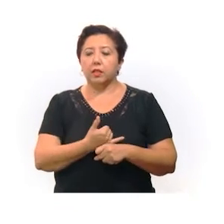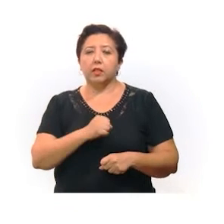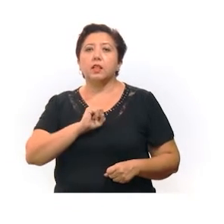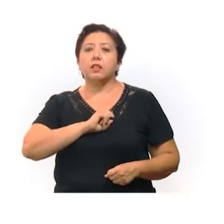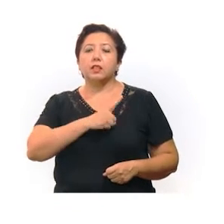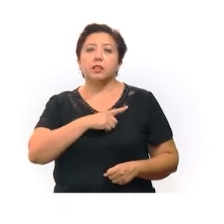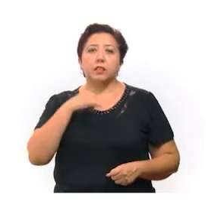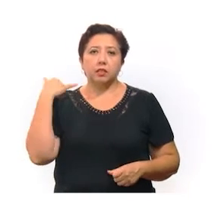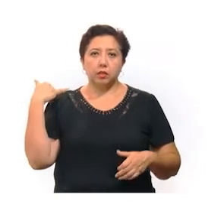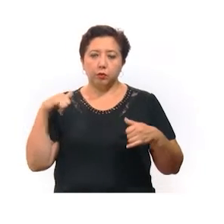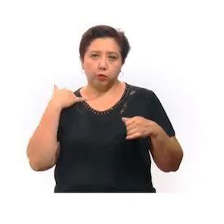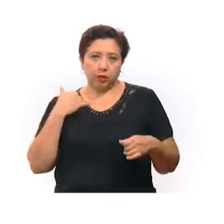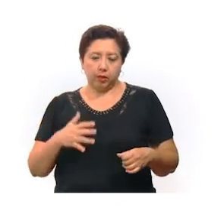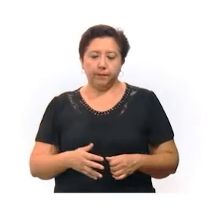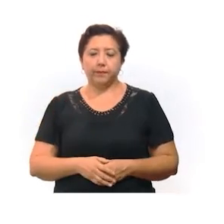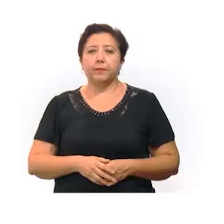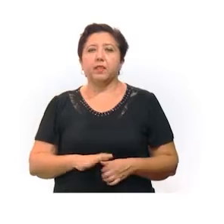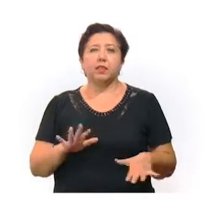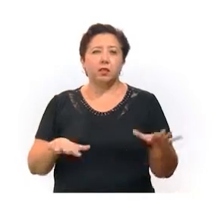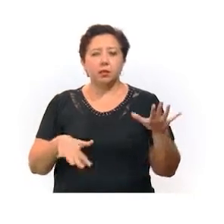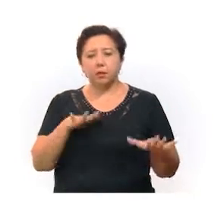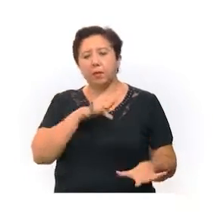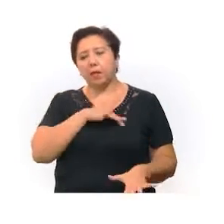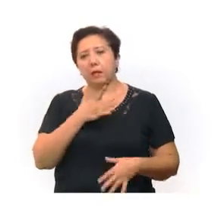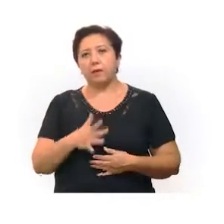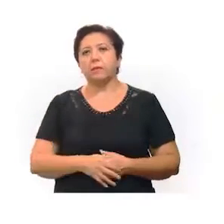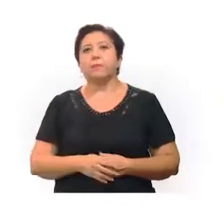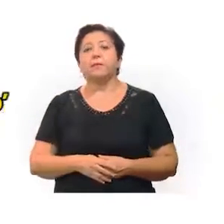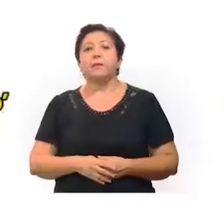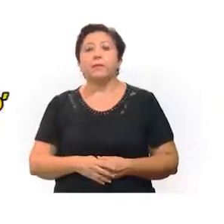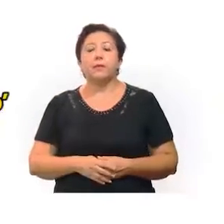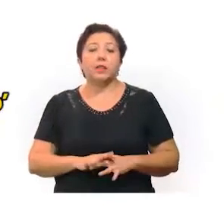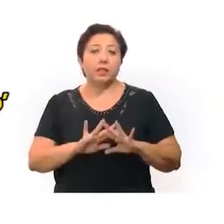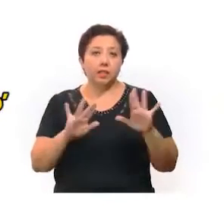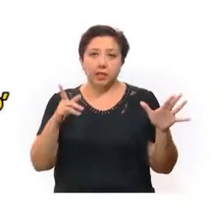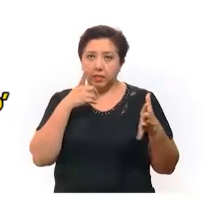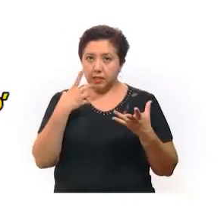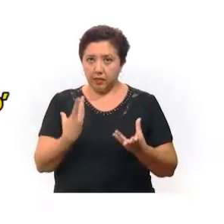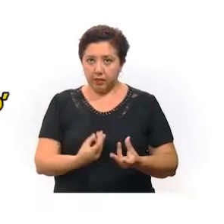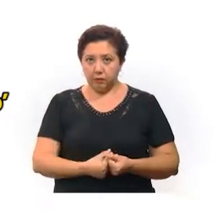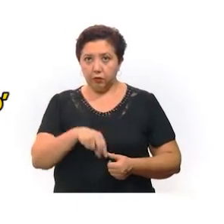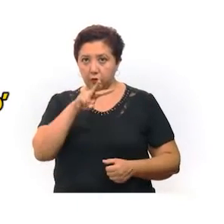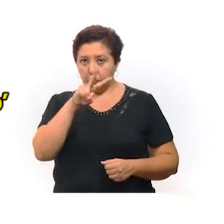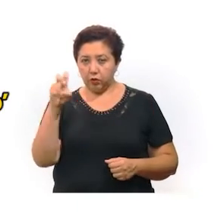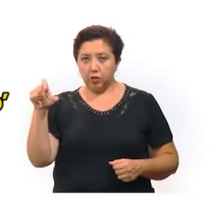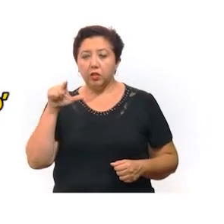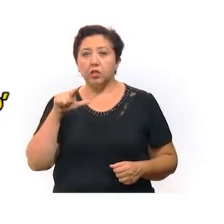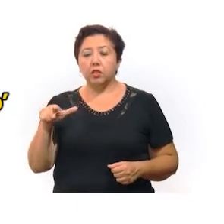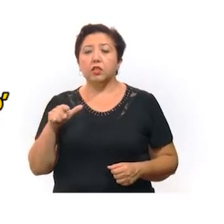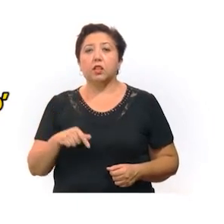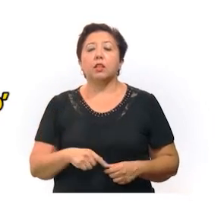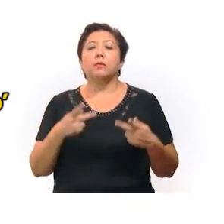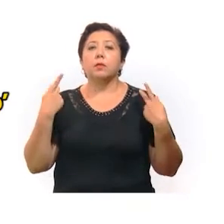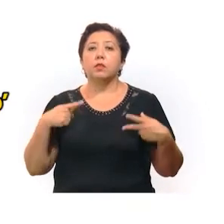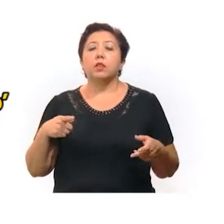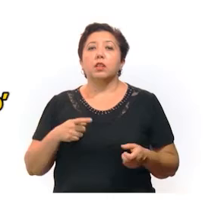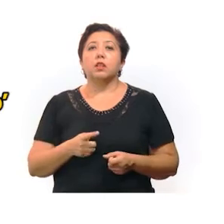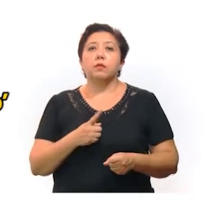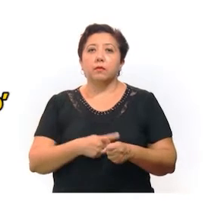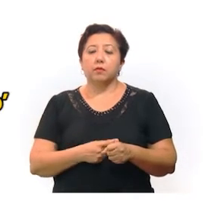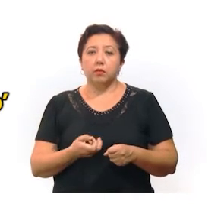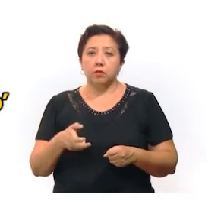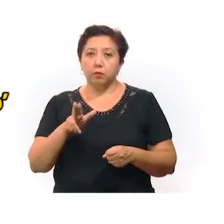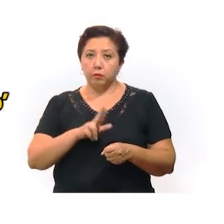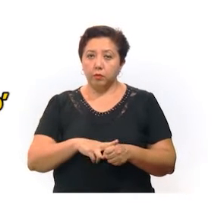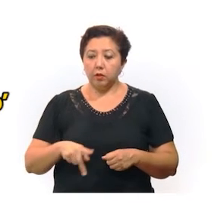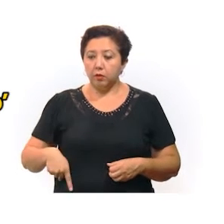médico de los servicios de salud de Yucatán. Presentan síntomas leves. Como ya mencionamos, 217 de los casos positivos están